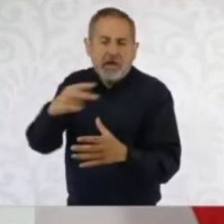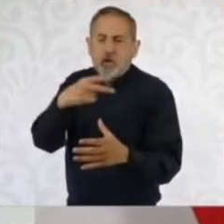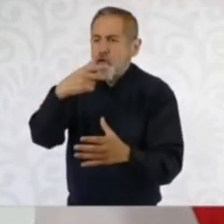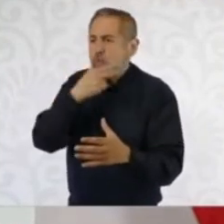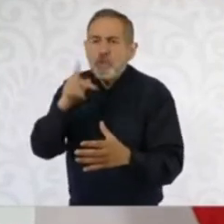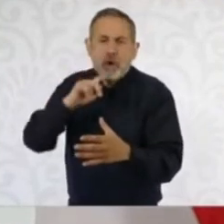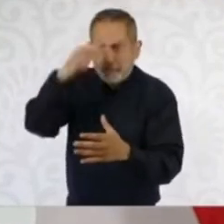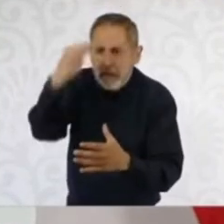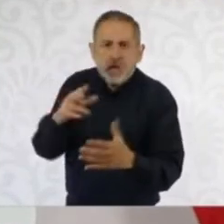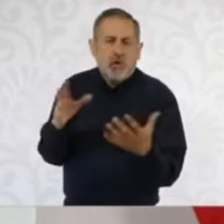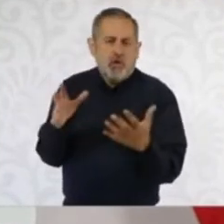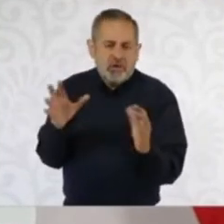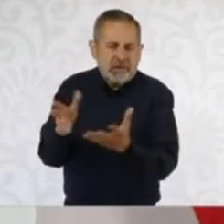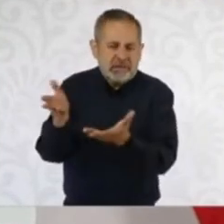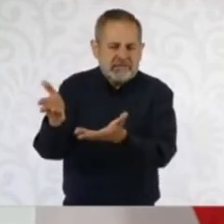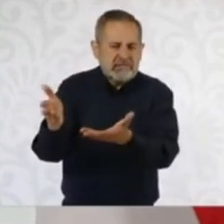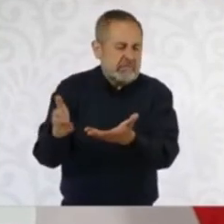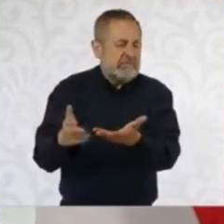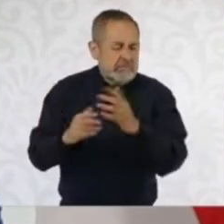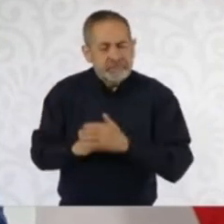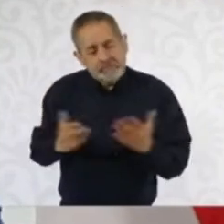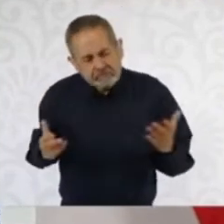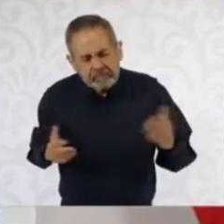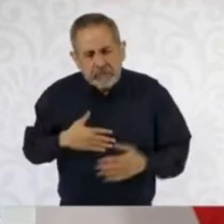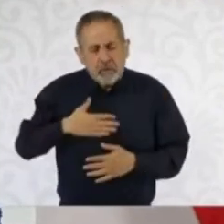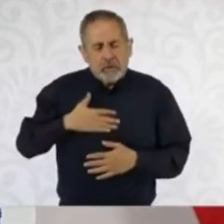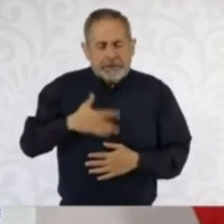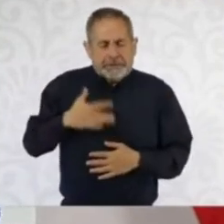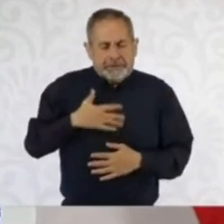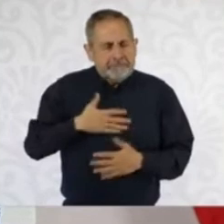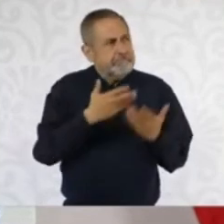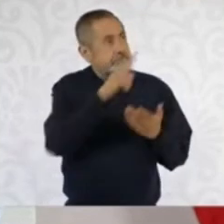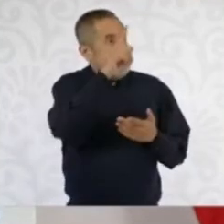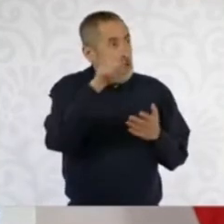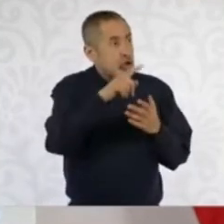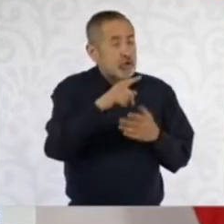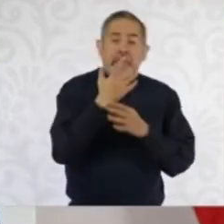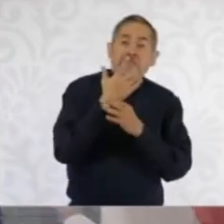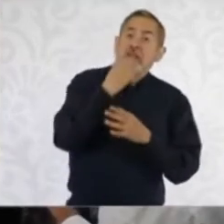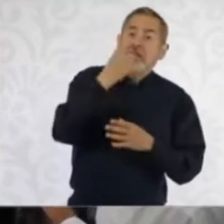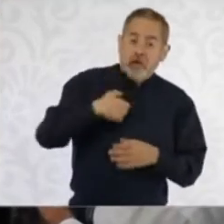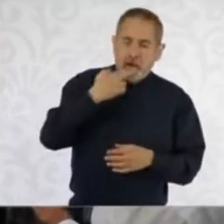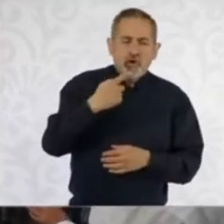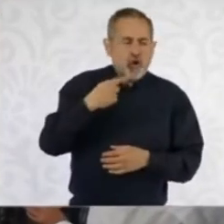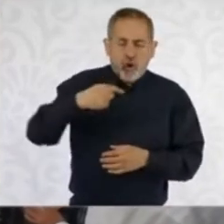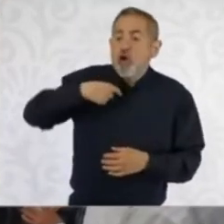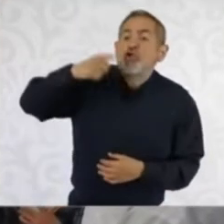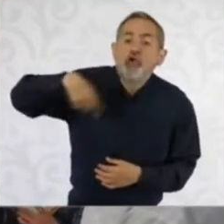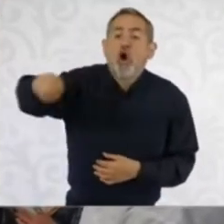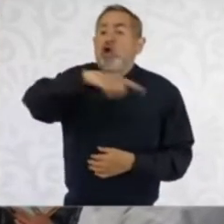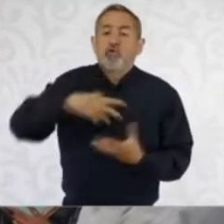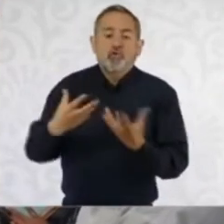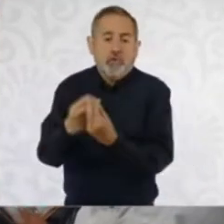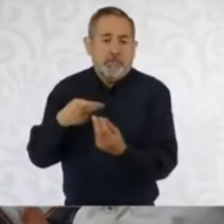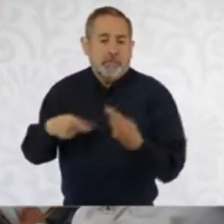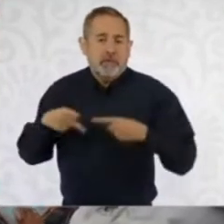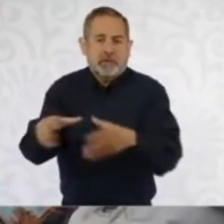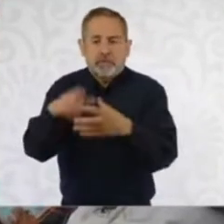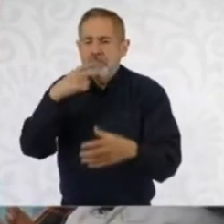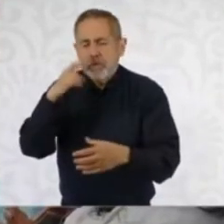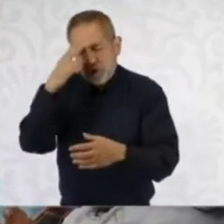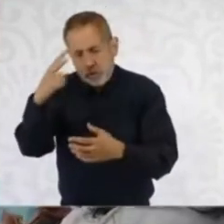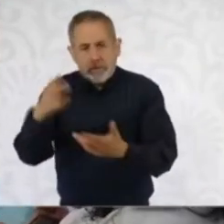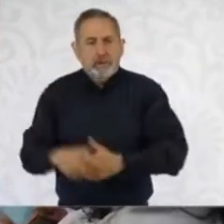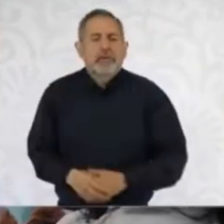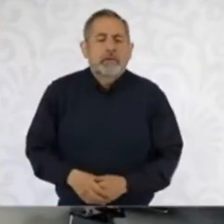Entonces, yo pienso que en efecto es un reconocimiento al pueblo de México. Bueno, y finalmente, doctora, aunque ya